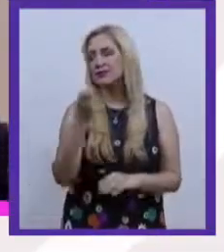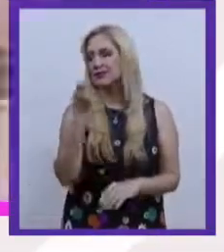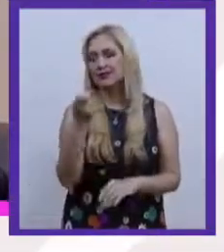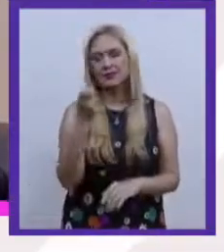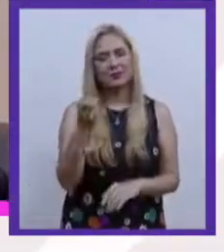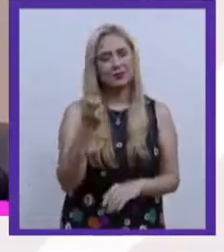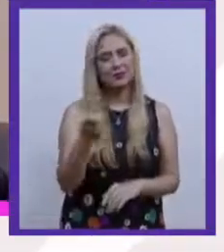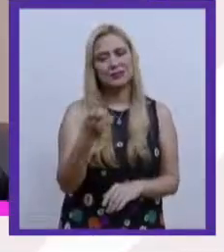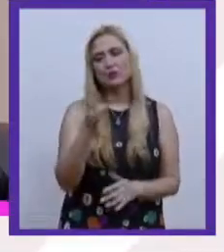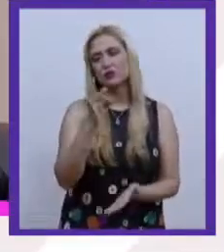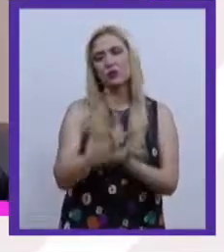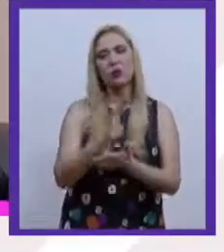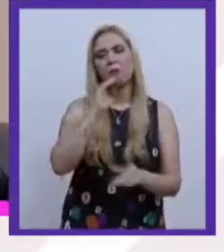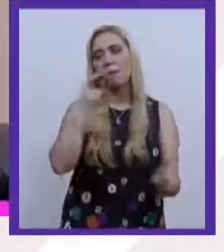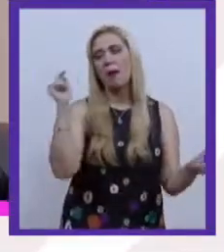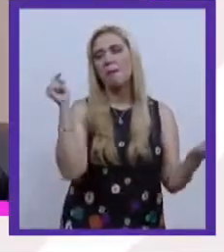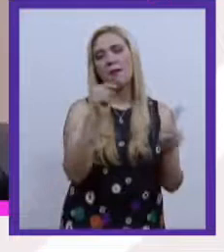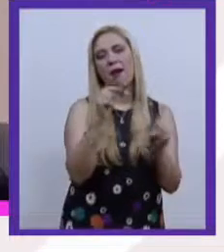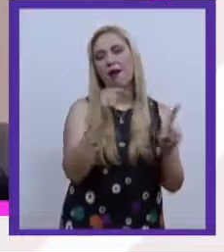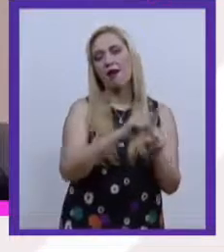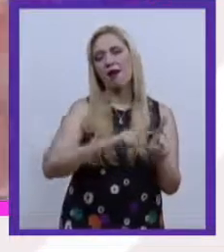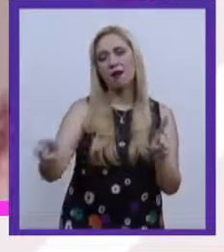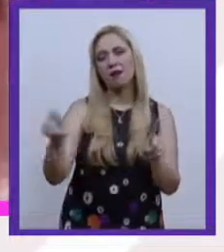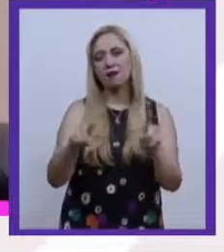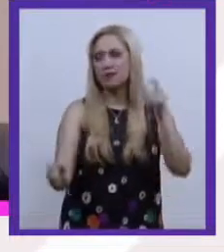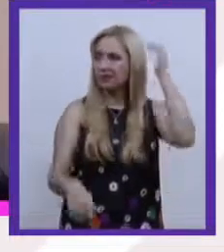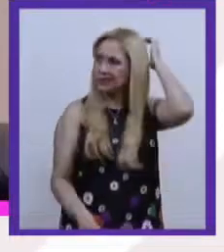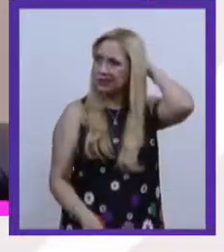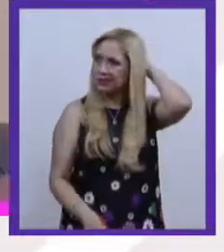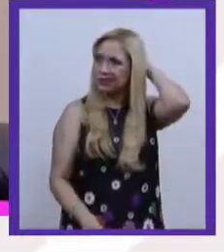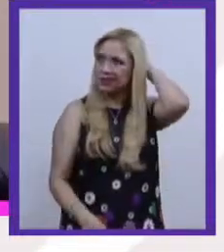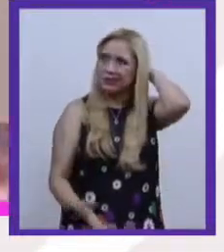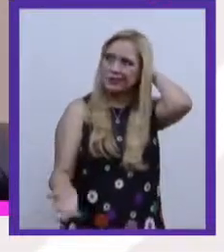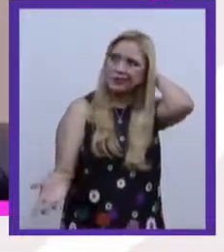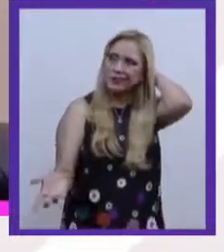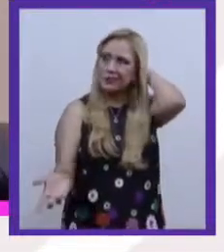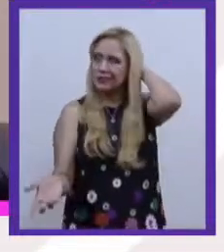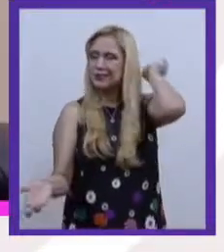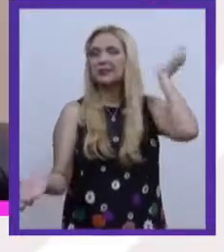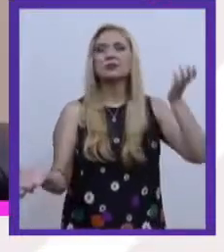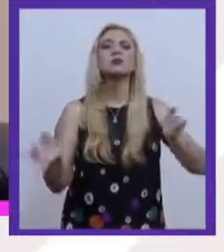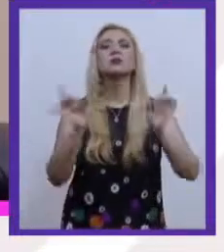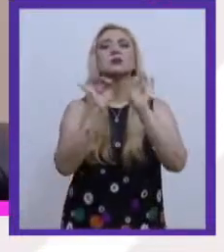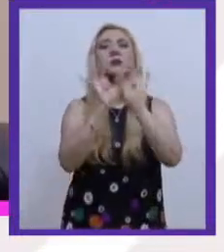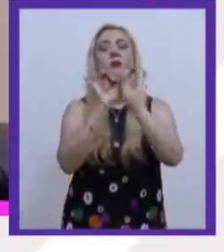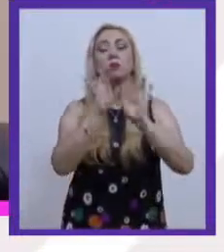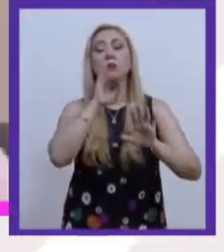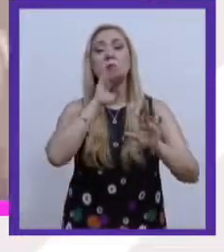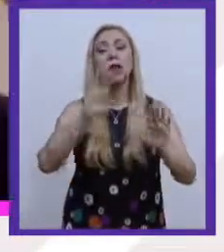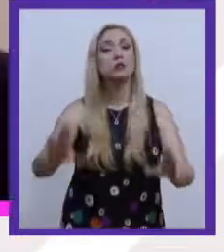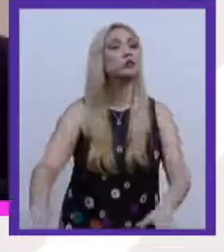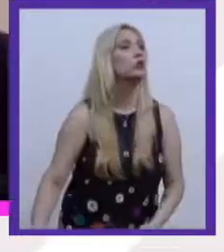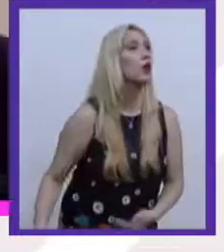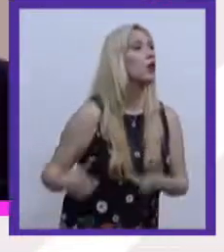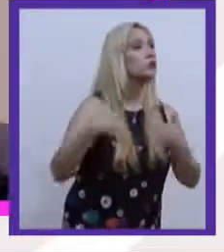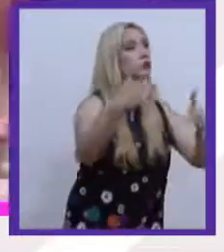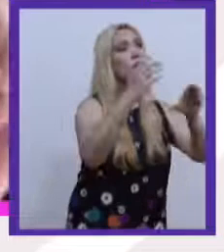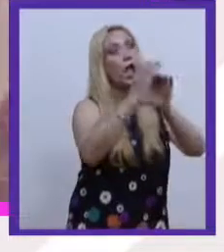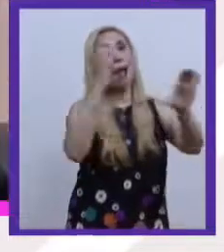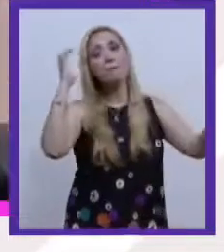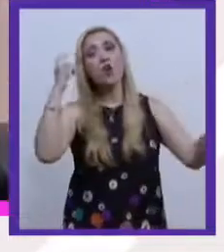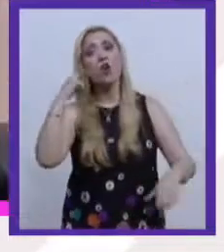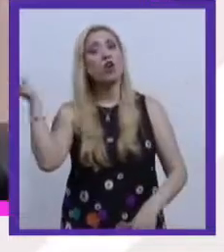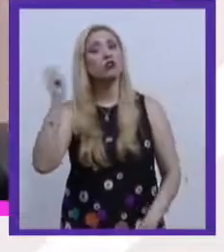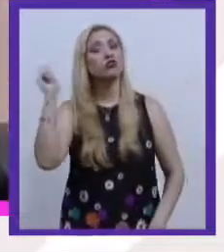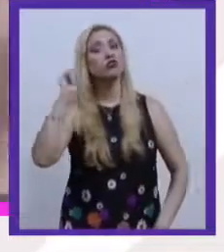hecho pues para que solamente vayan las mamás y pidan trabajo. Pensemos, por ejemplo, en cuanto tienes que tirar la basura. Hay un camión de basura